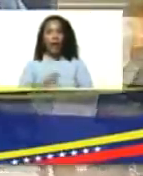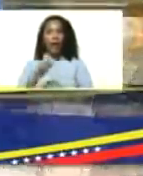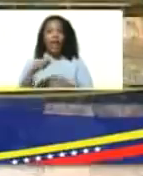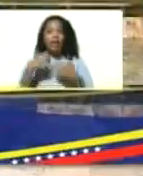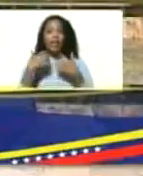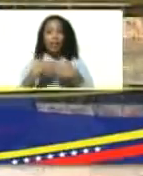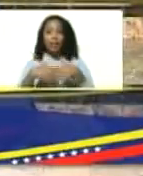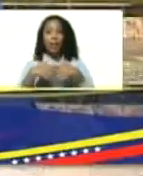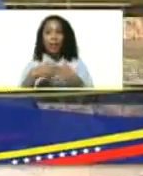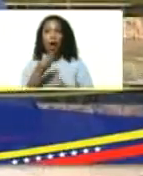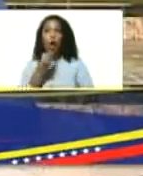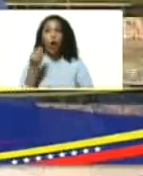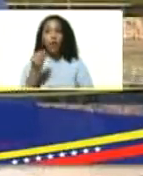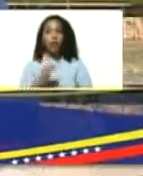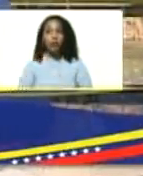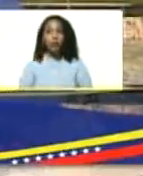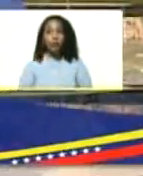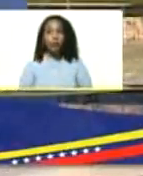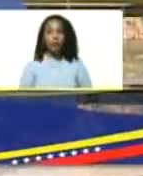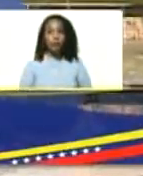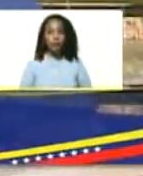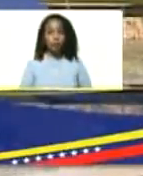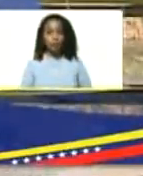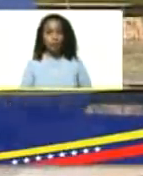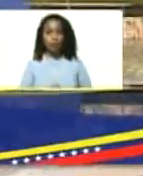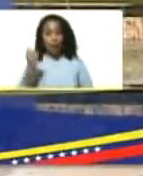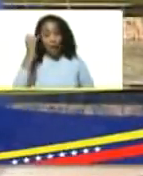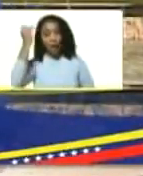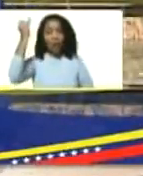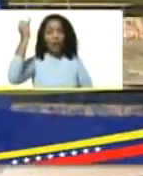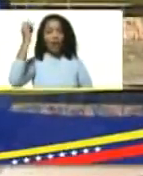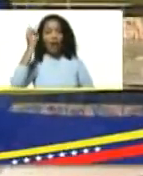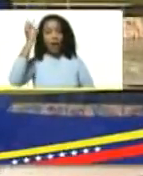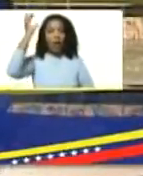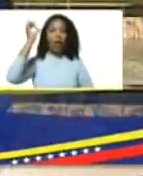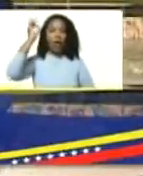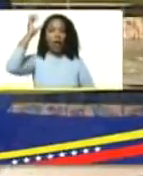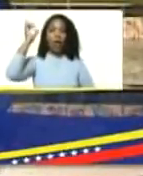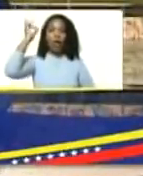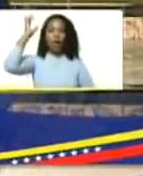jóvenes inventiva creatividad